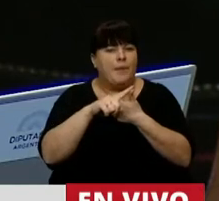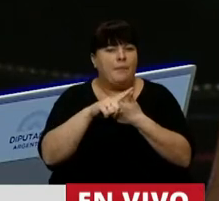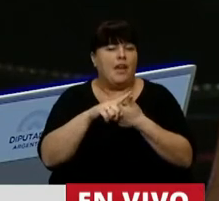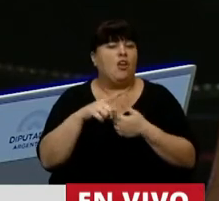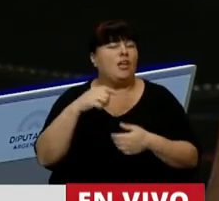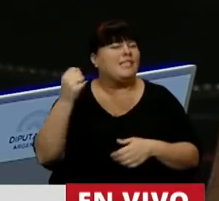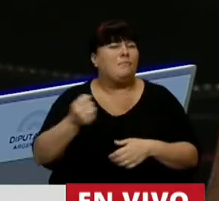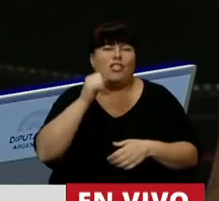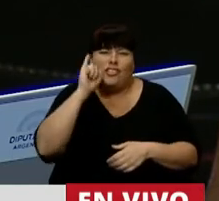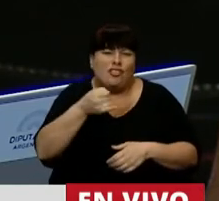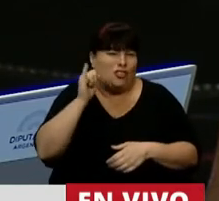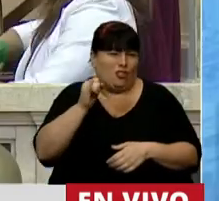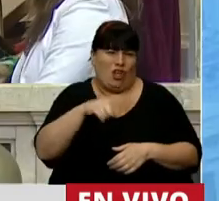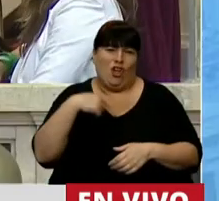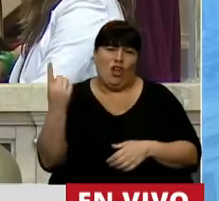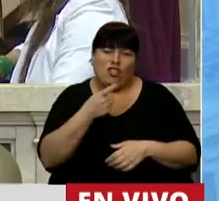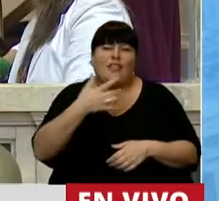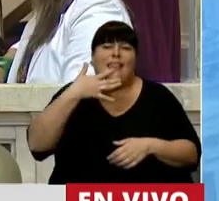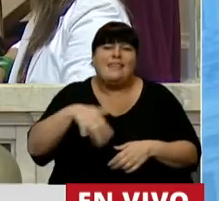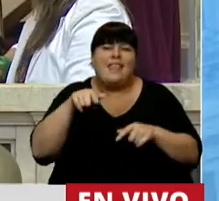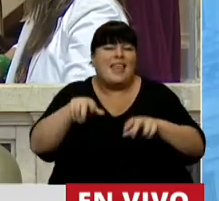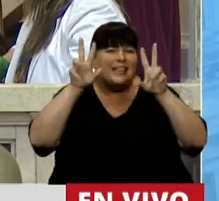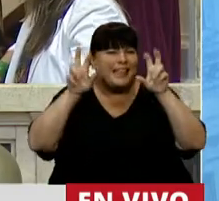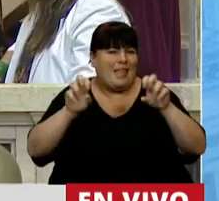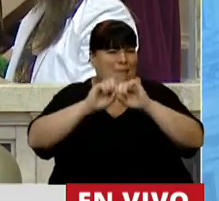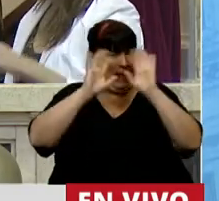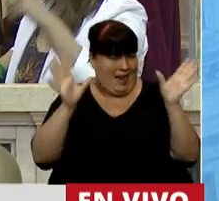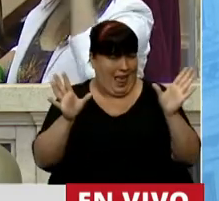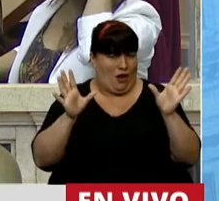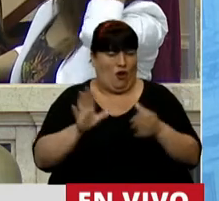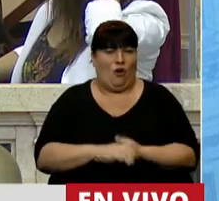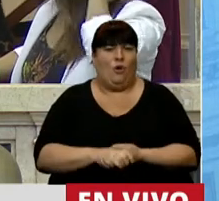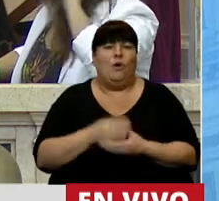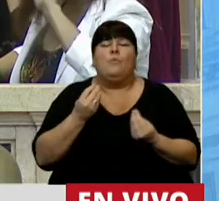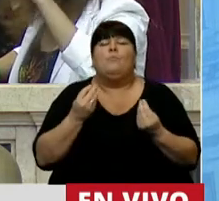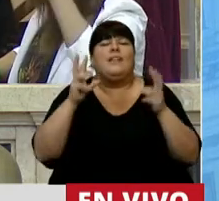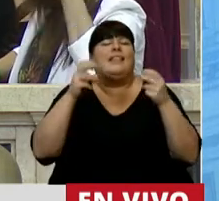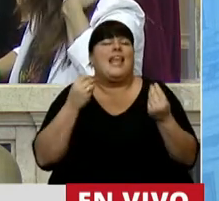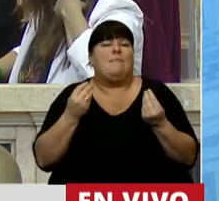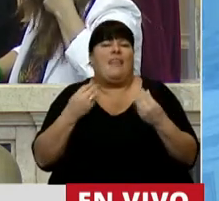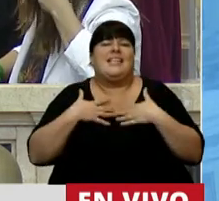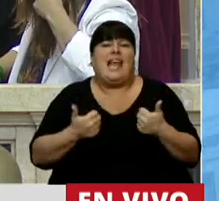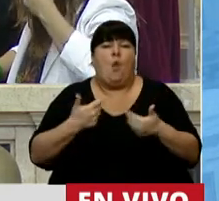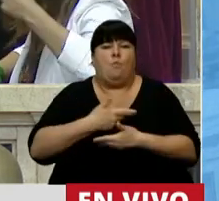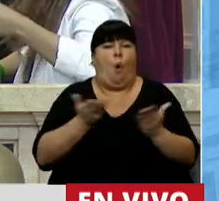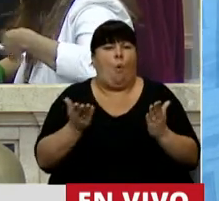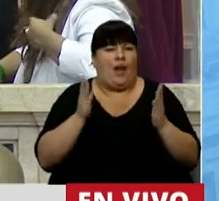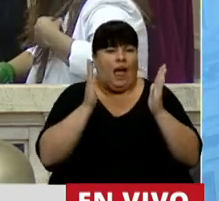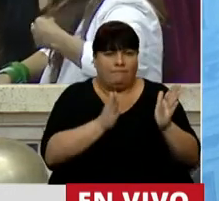es que es imprescindible que nosotros podamos entender este tema desde una cuestión de salud